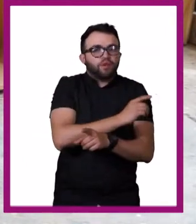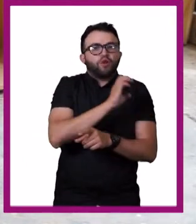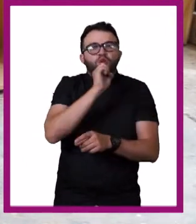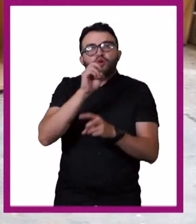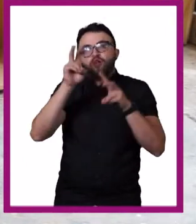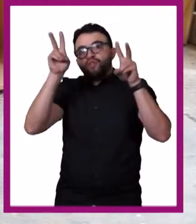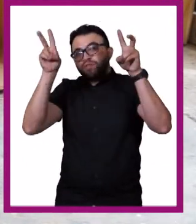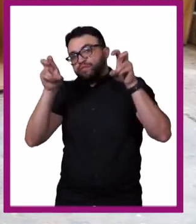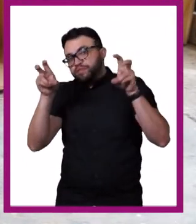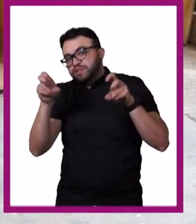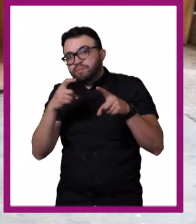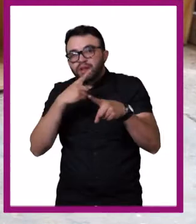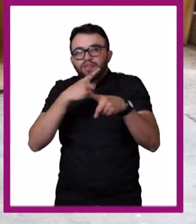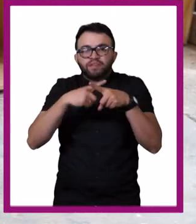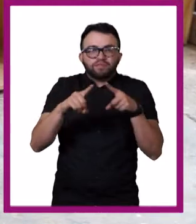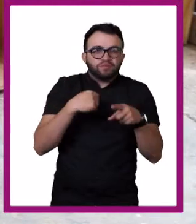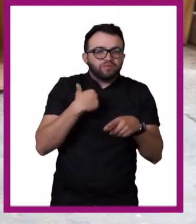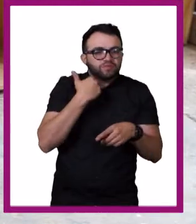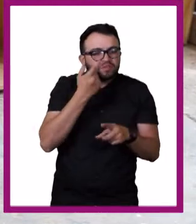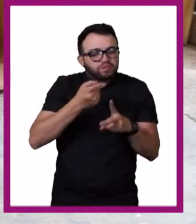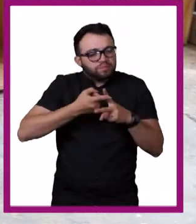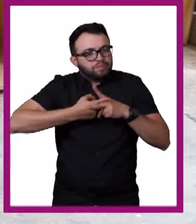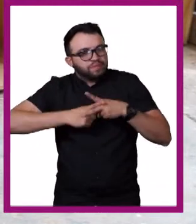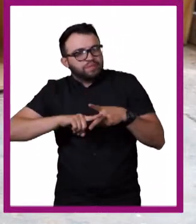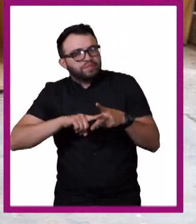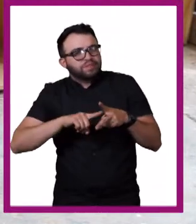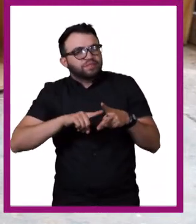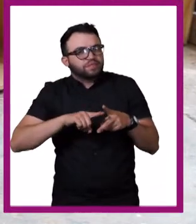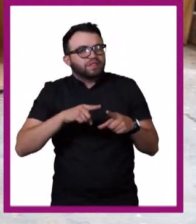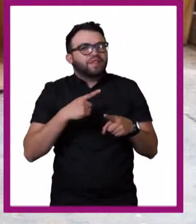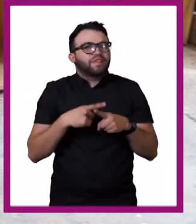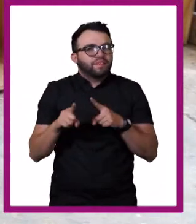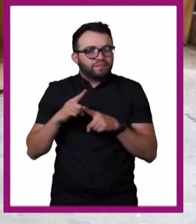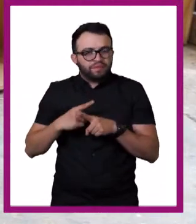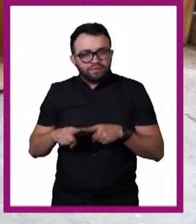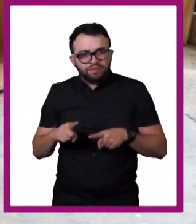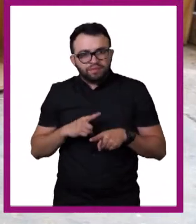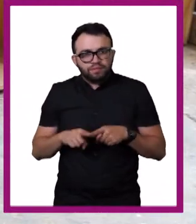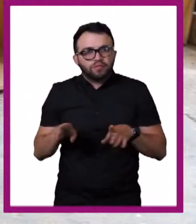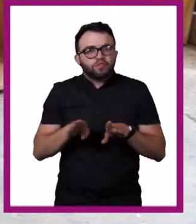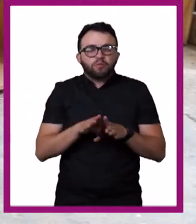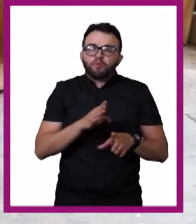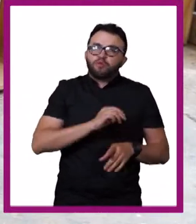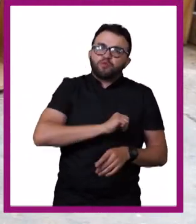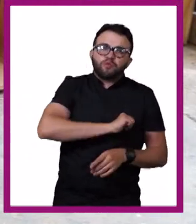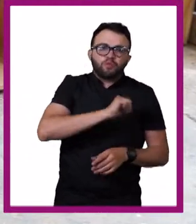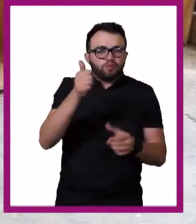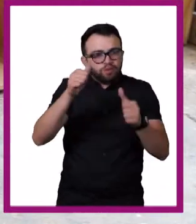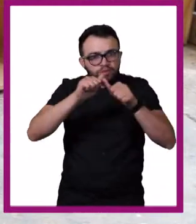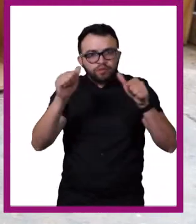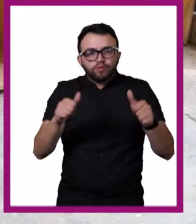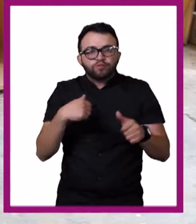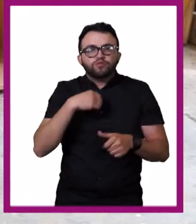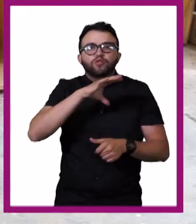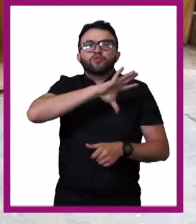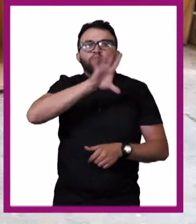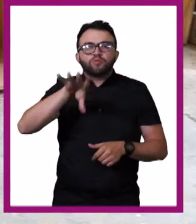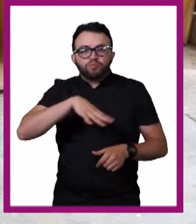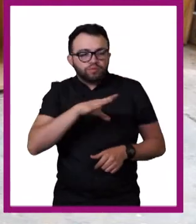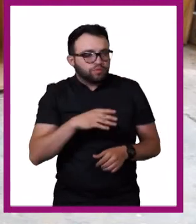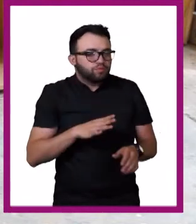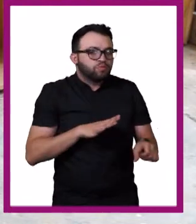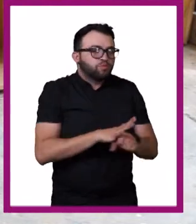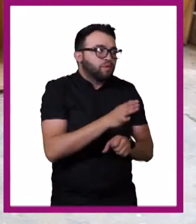la temática que en ese momento estoy empezando a elaborar va hacia otra técnica, entonces busco la parte